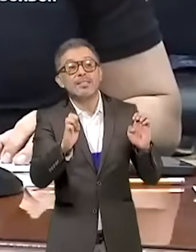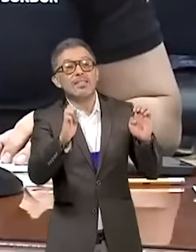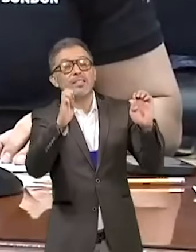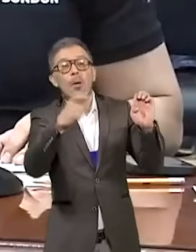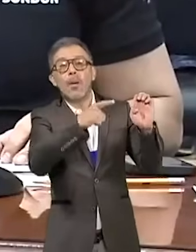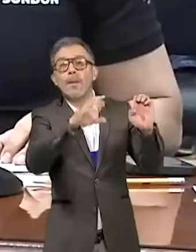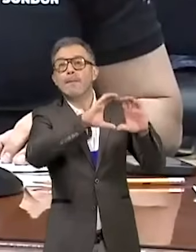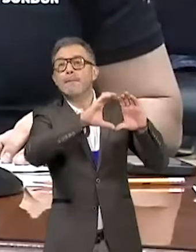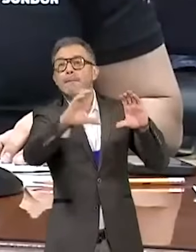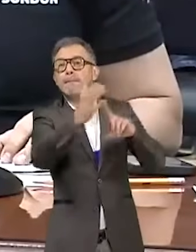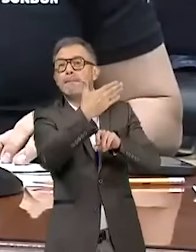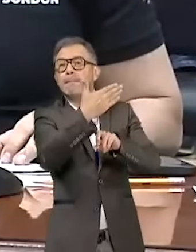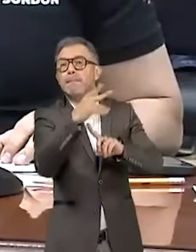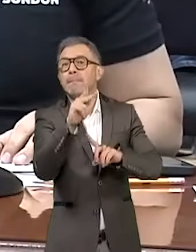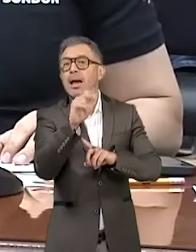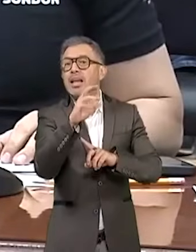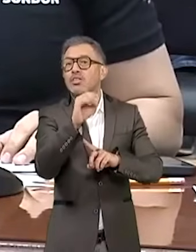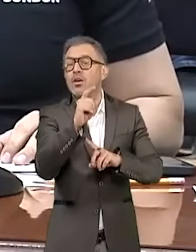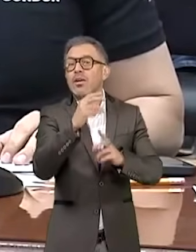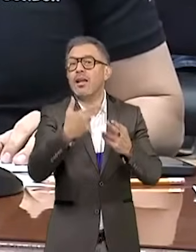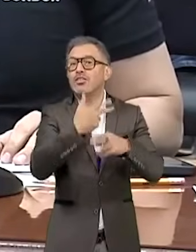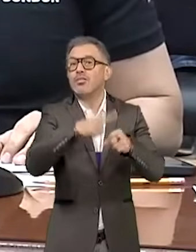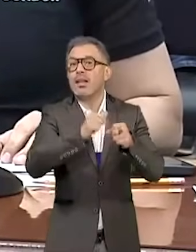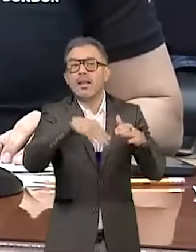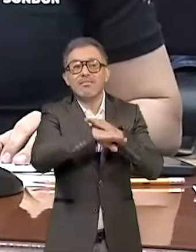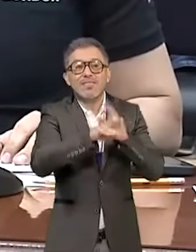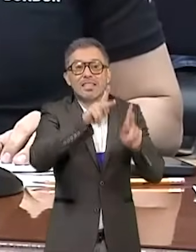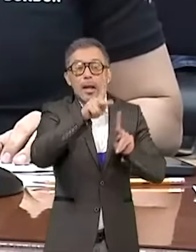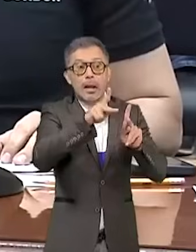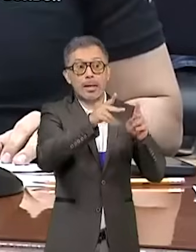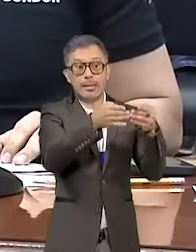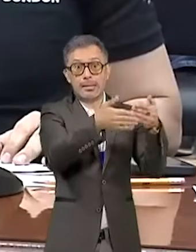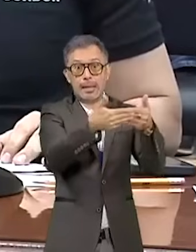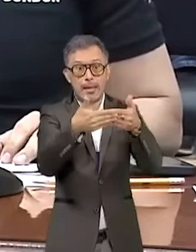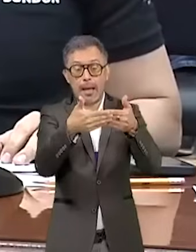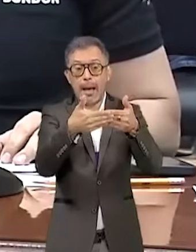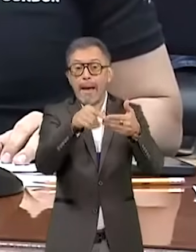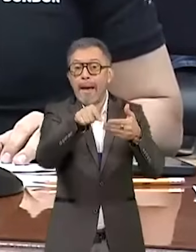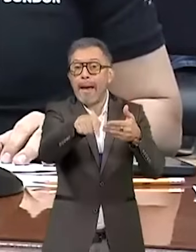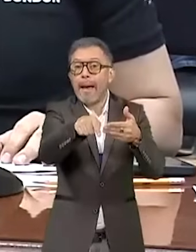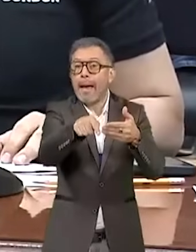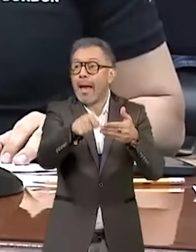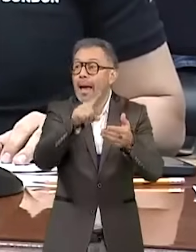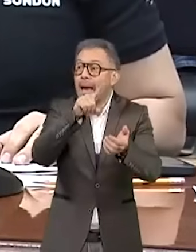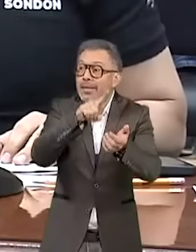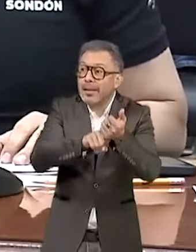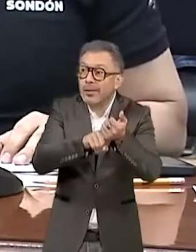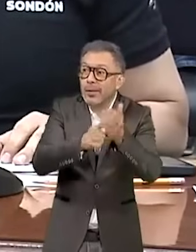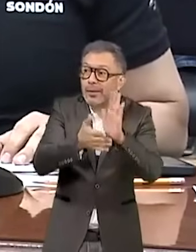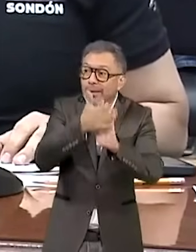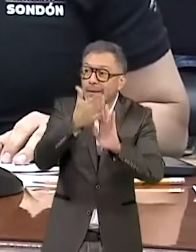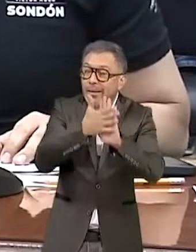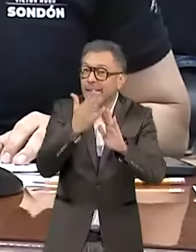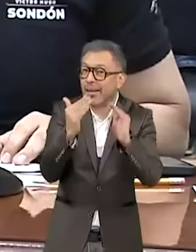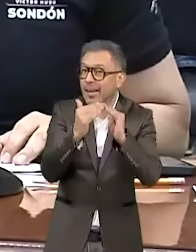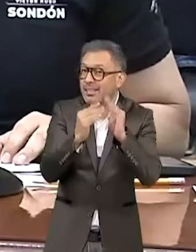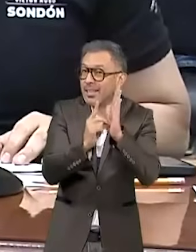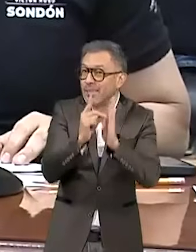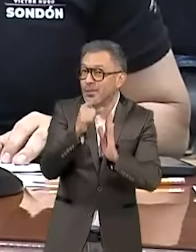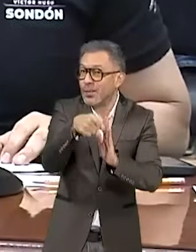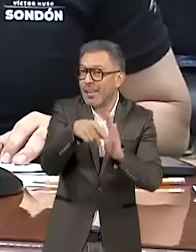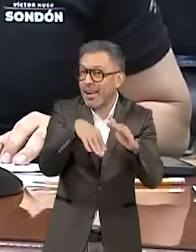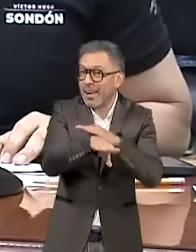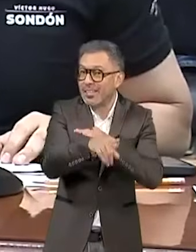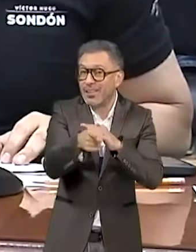las cerraron precisamente para poderle crear su casa habitación al presidente de la República. Fueron cerradas